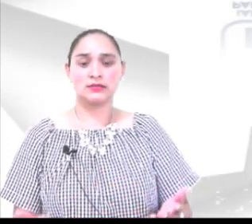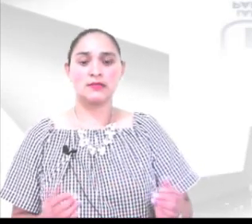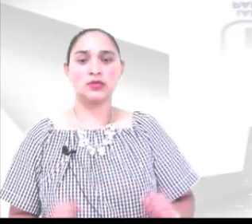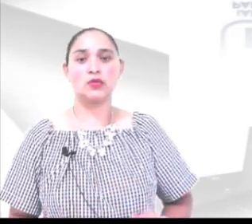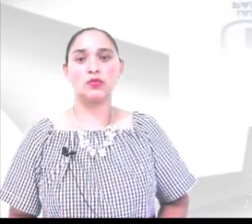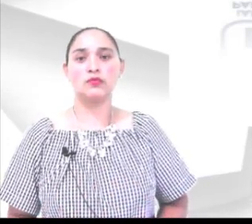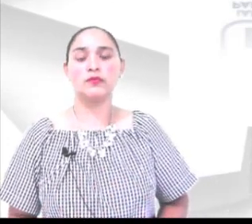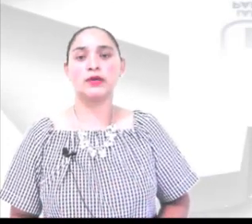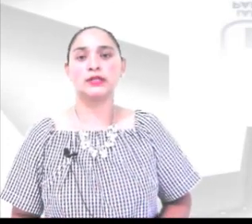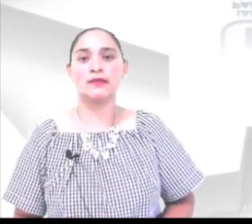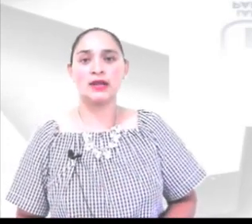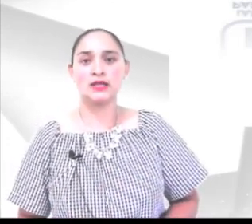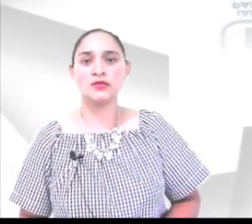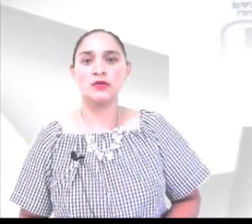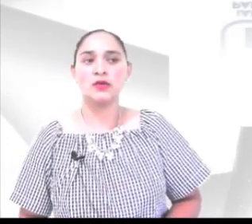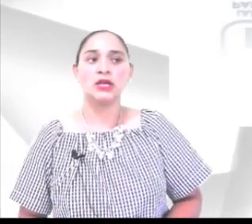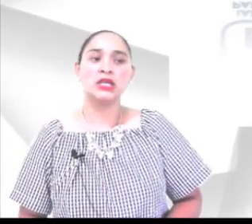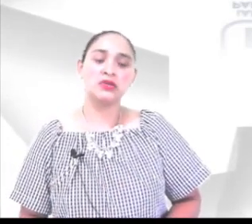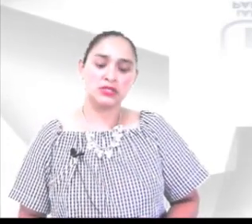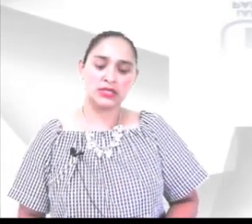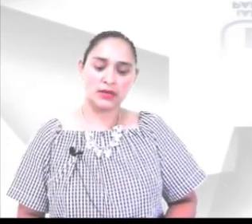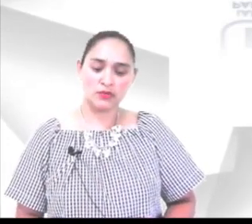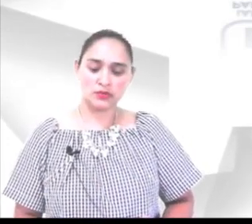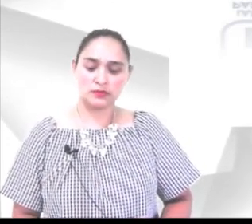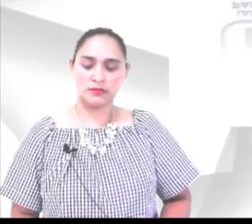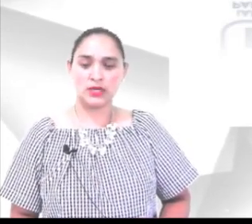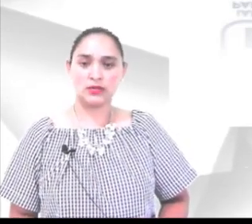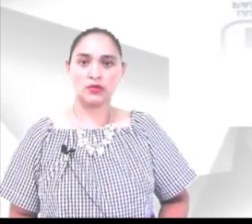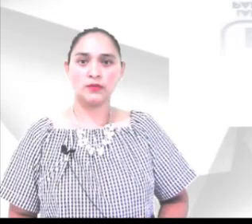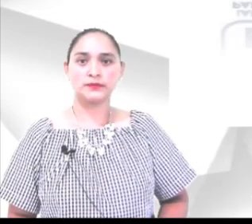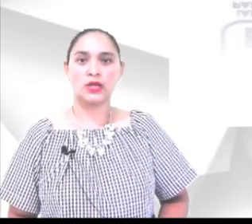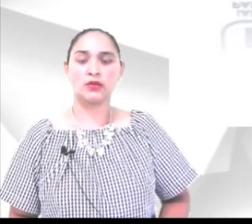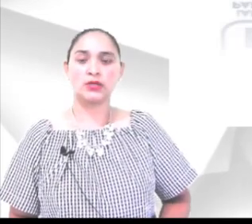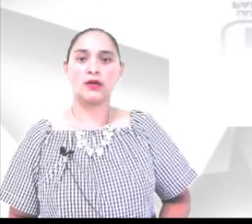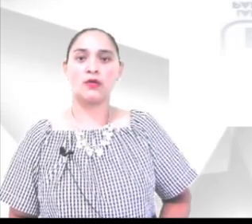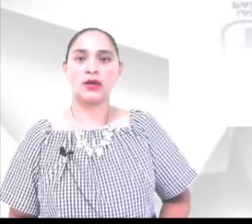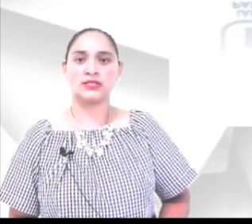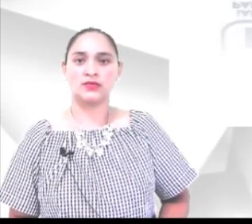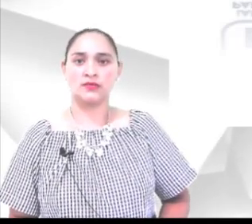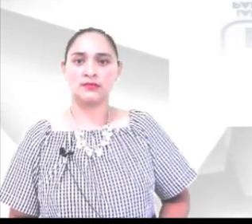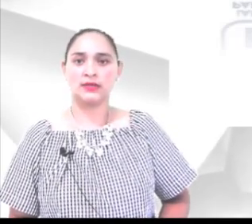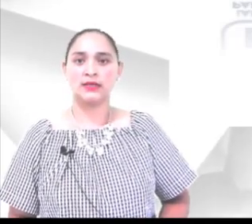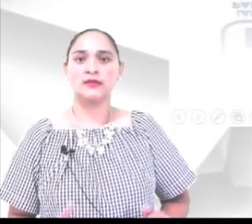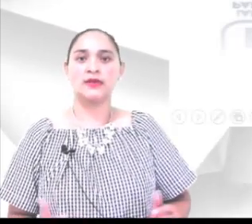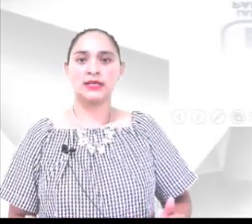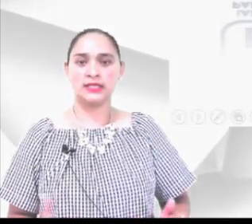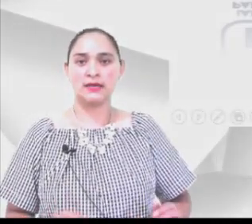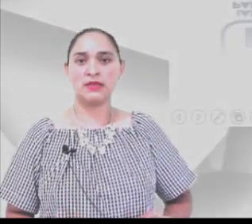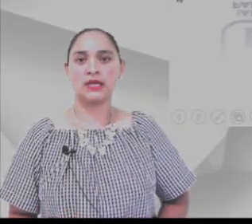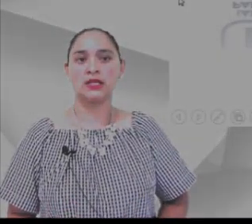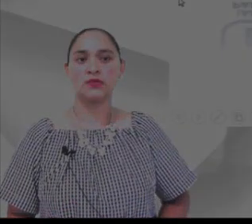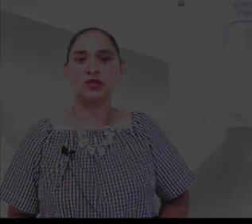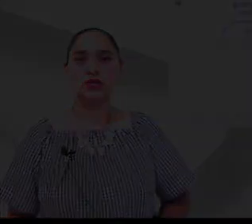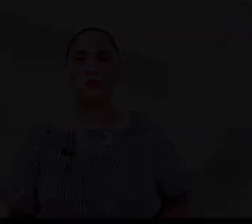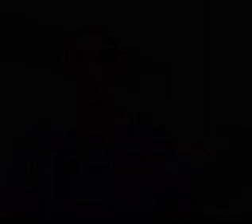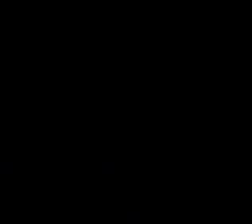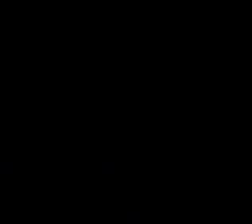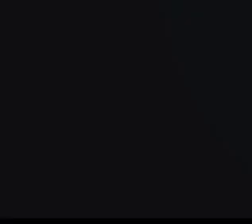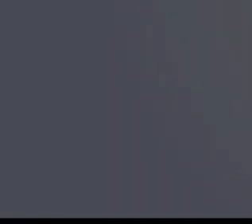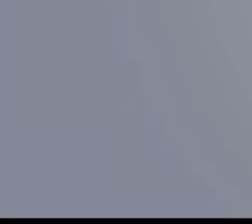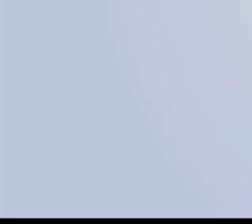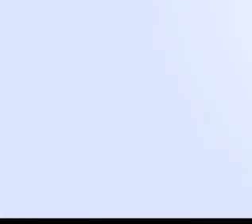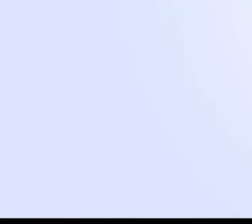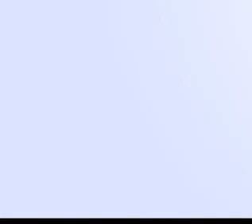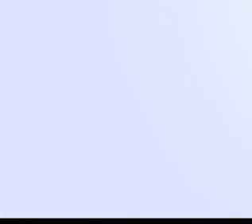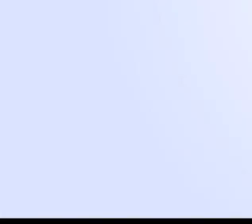Les mando un fuerte abrazo y nos estaremos viendo en otra ocasión. Feliz día, mis queridos niños.